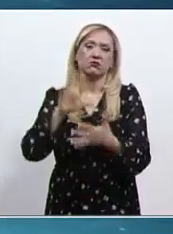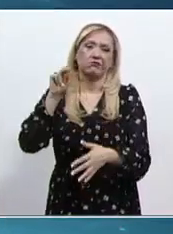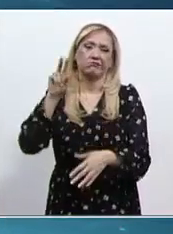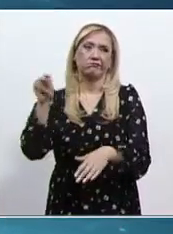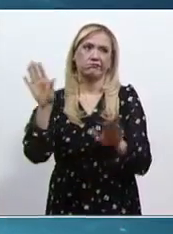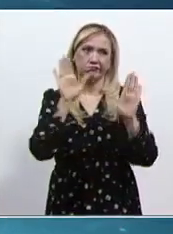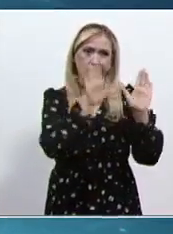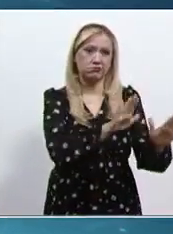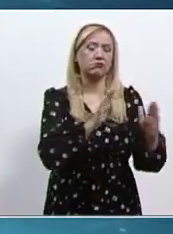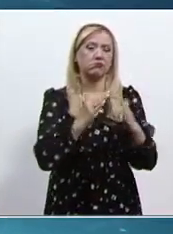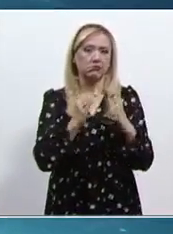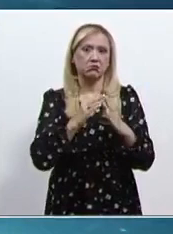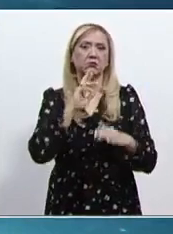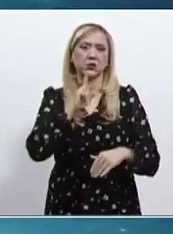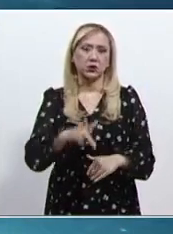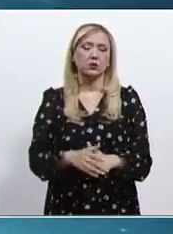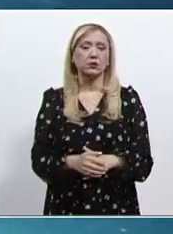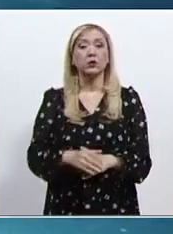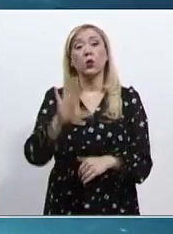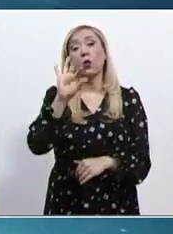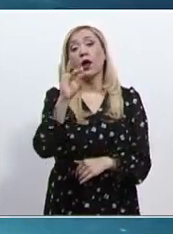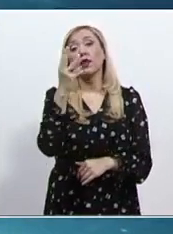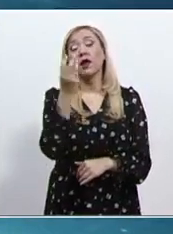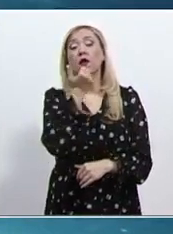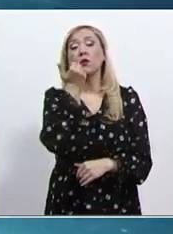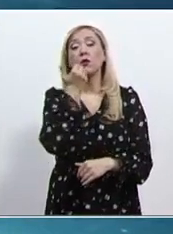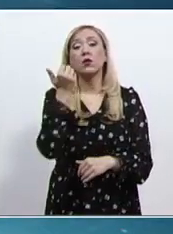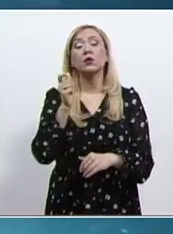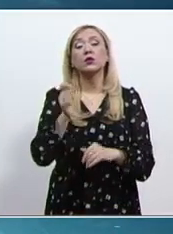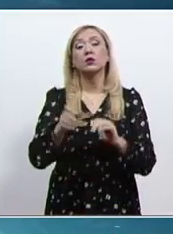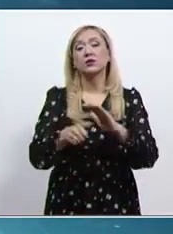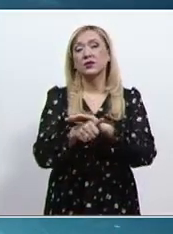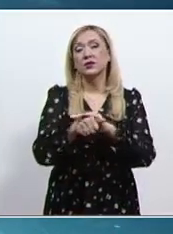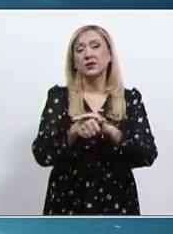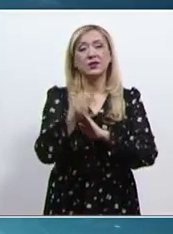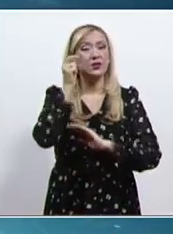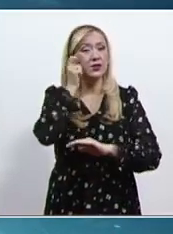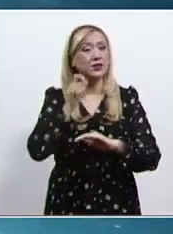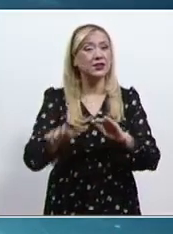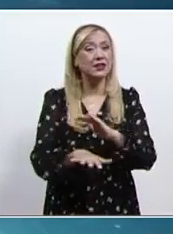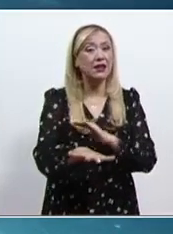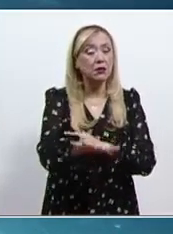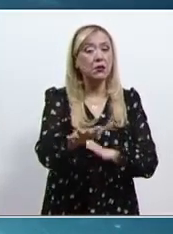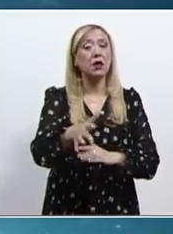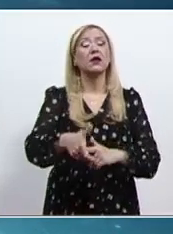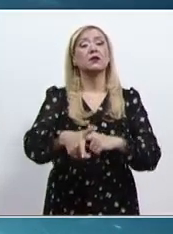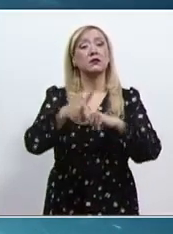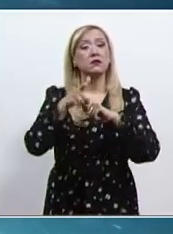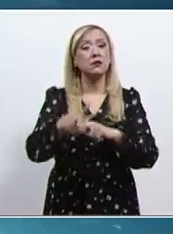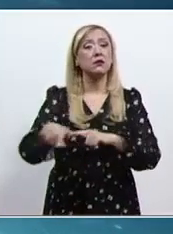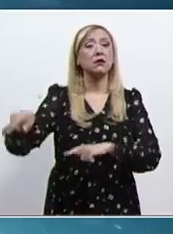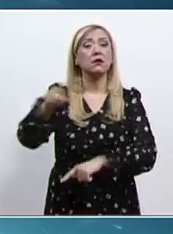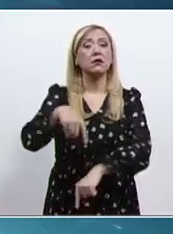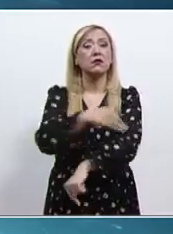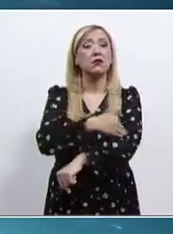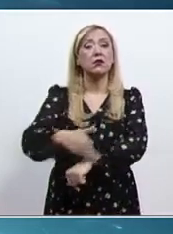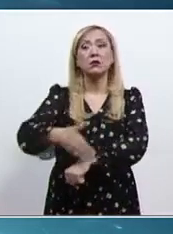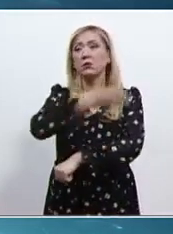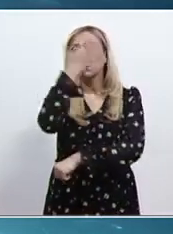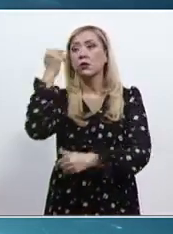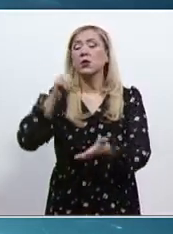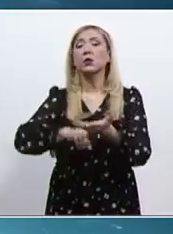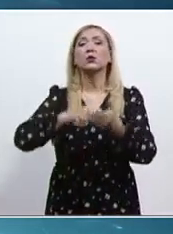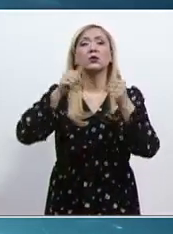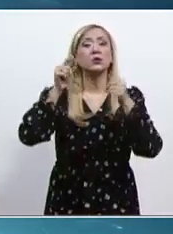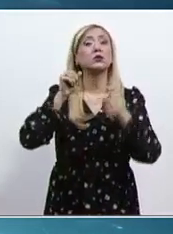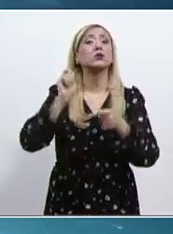familiares de los 43 estudiantes desaparecidos de la normal de Ayotzinapa continúan sin conocer la verdad y sin